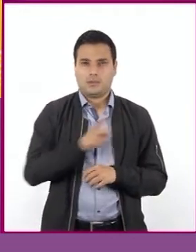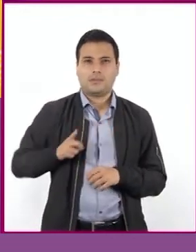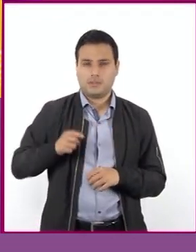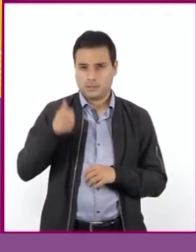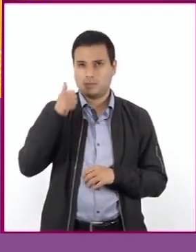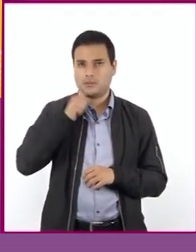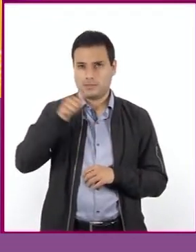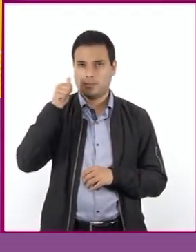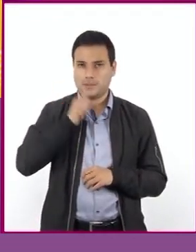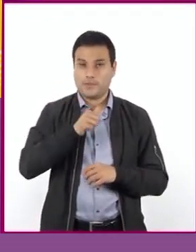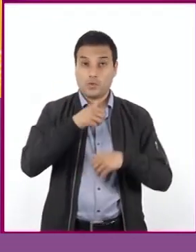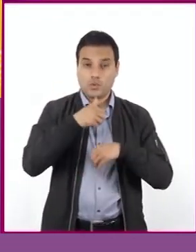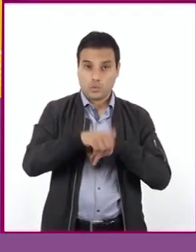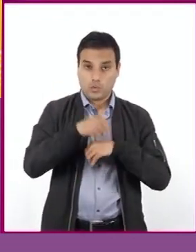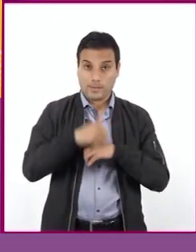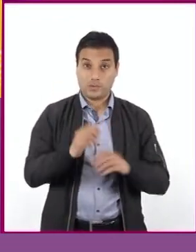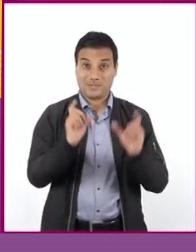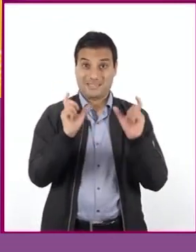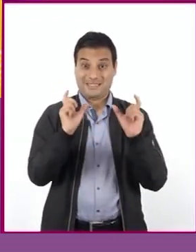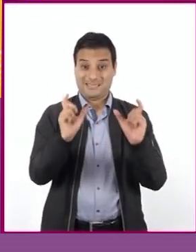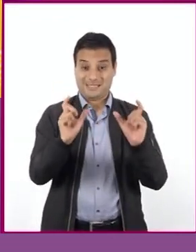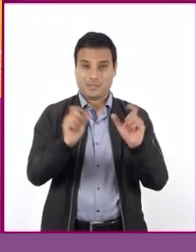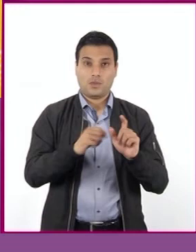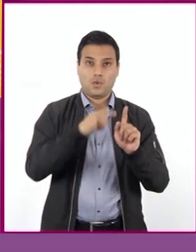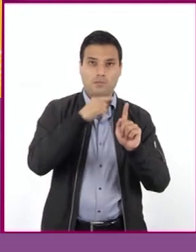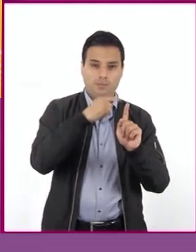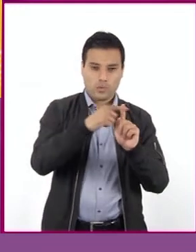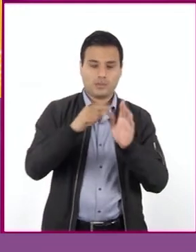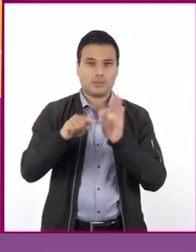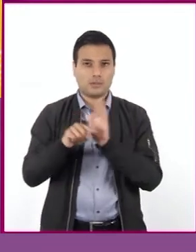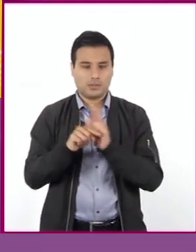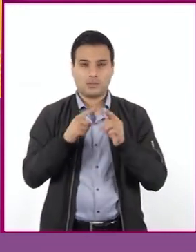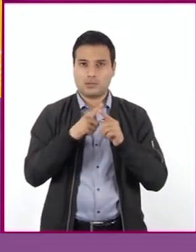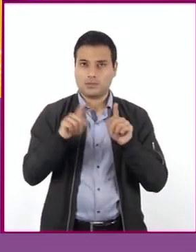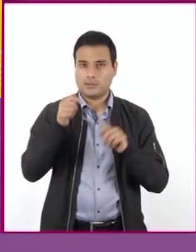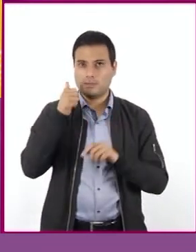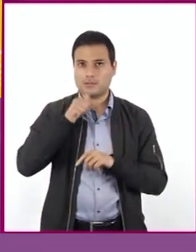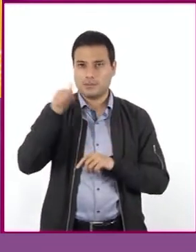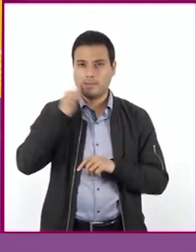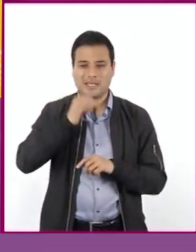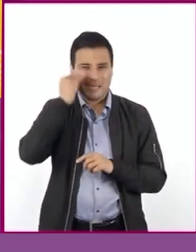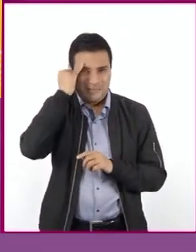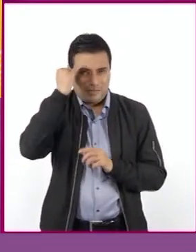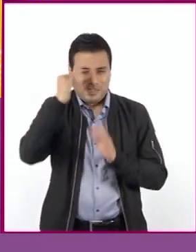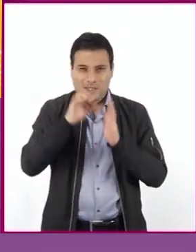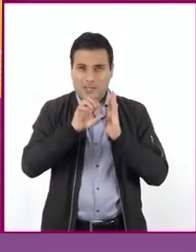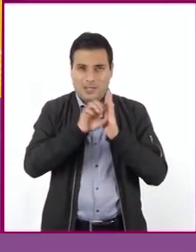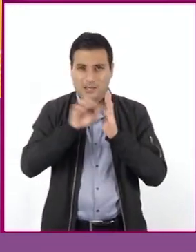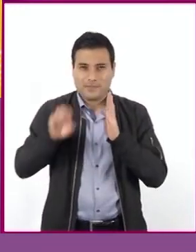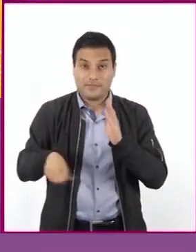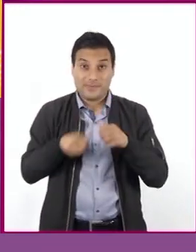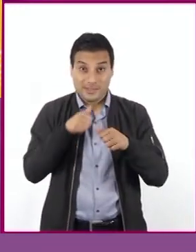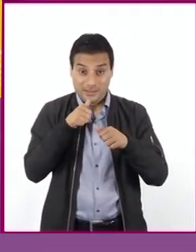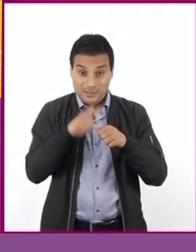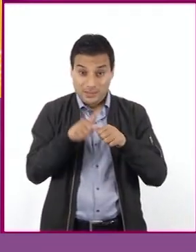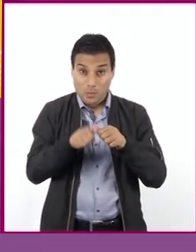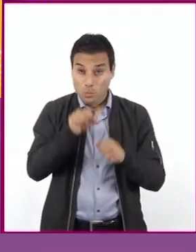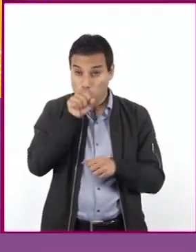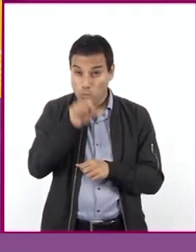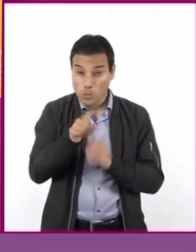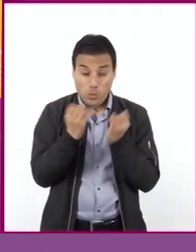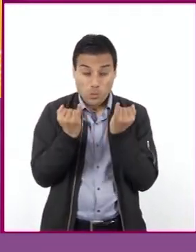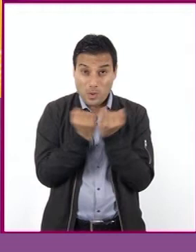distintos con coeficientes iguales. En caso que todas las incógnitas tengan el mismo signo, se